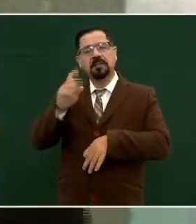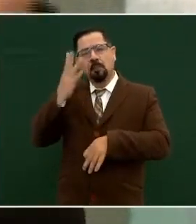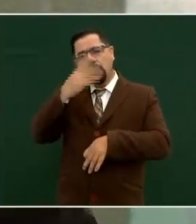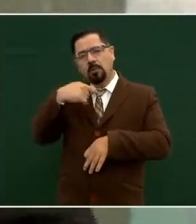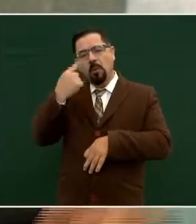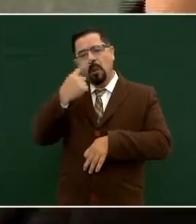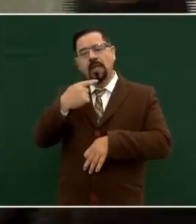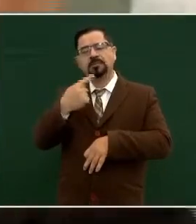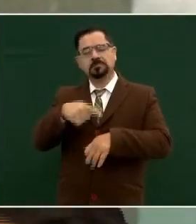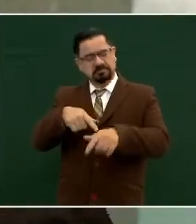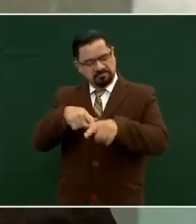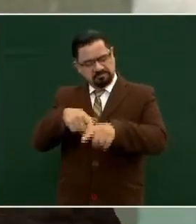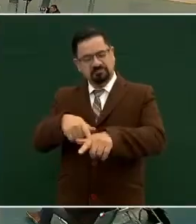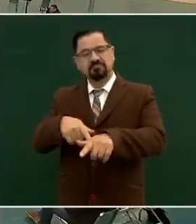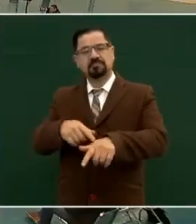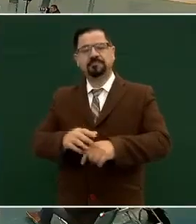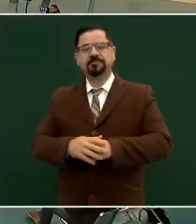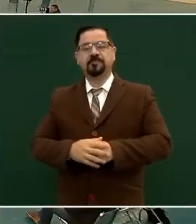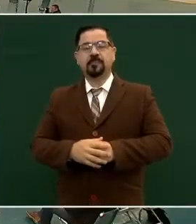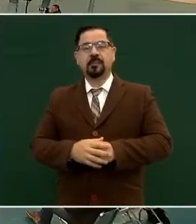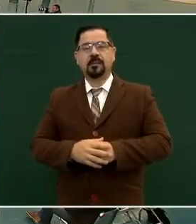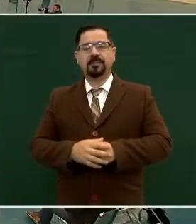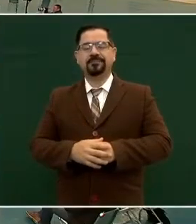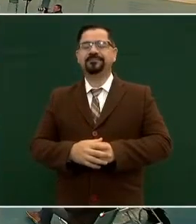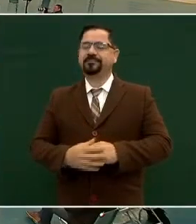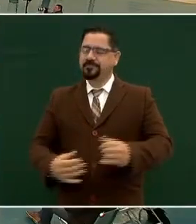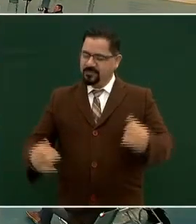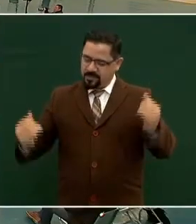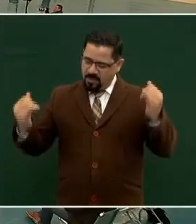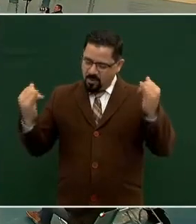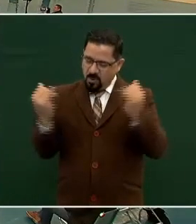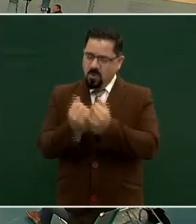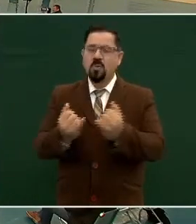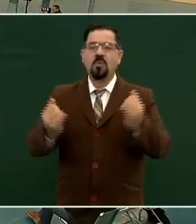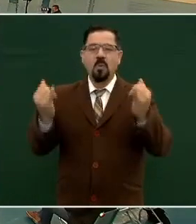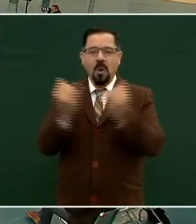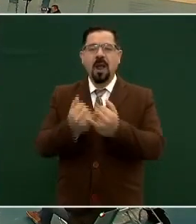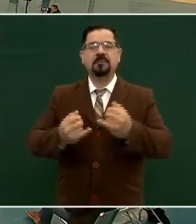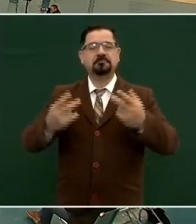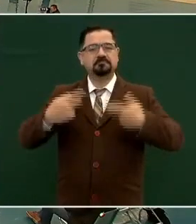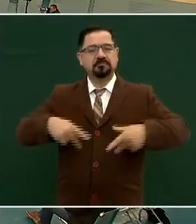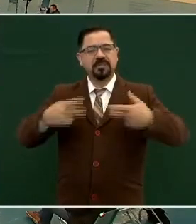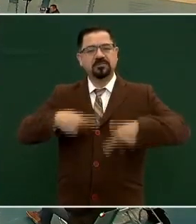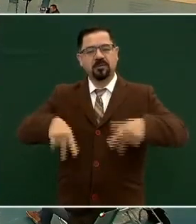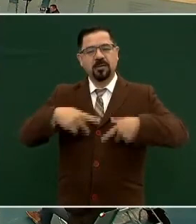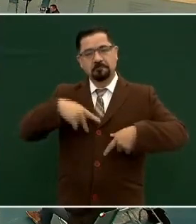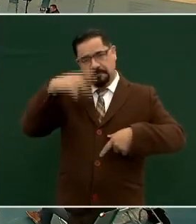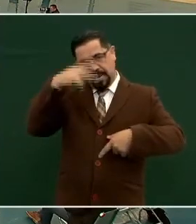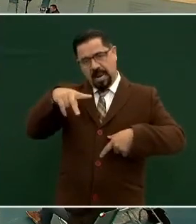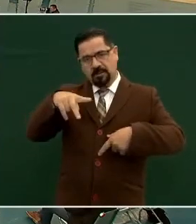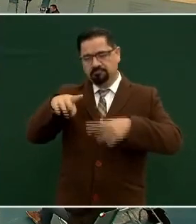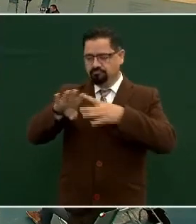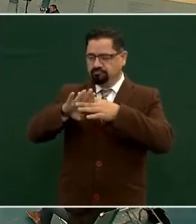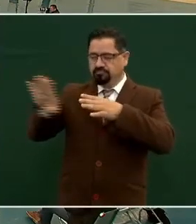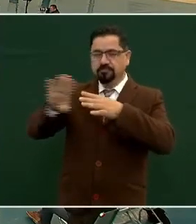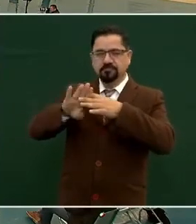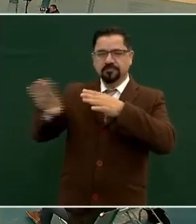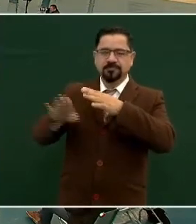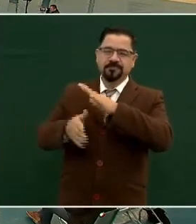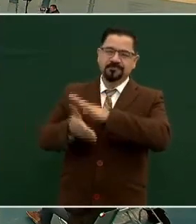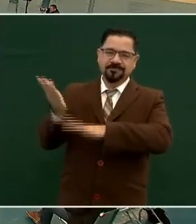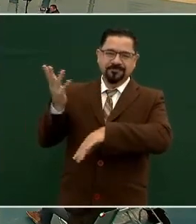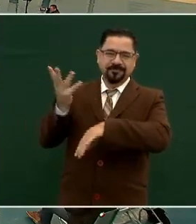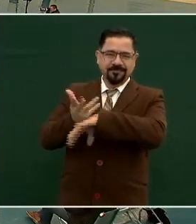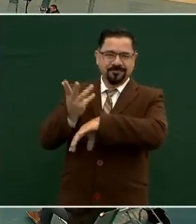las 24 horas. Lo mismo que los migrantes mexicanos, nuestros paisanos,